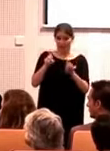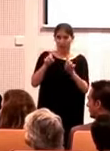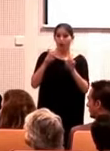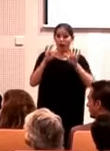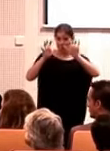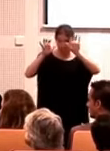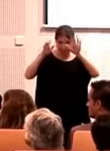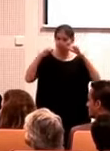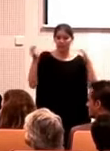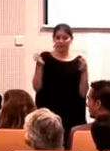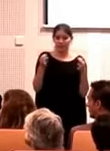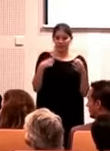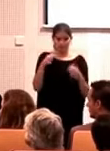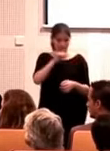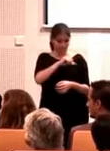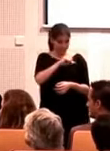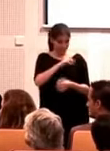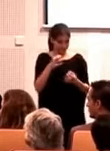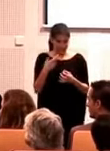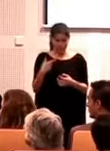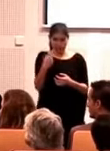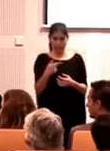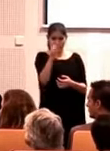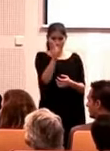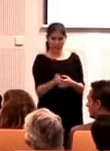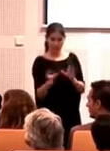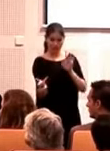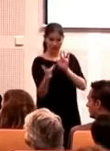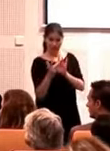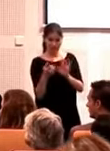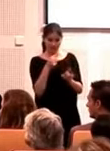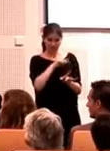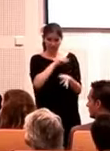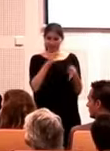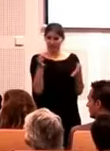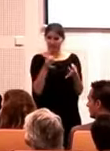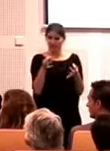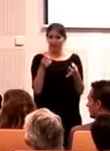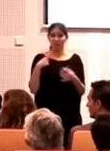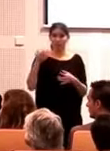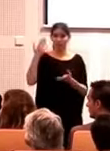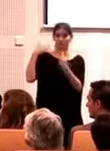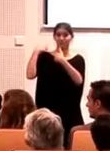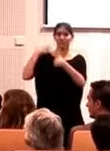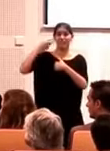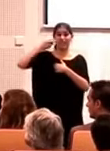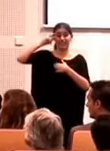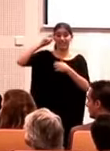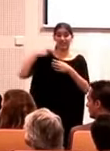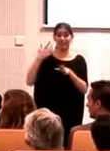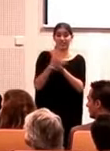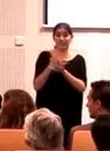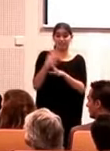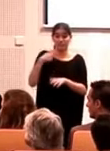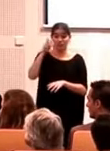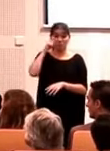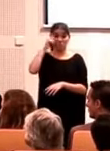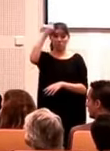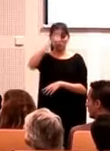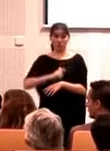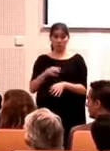aprender qué siento yo con esta persona. Yo he estado teniendo relaciones sexuales con personas con cuerpos maravillosos y